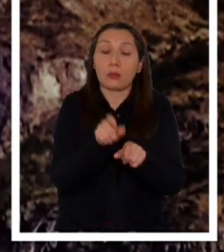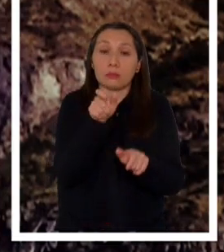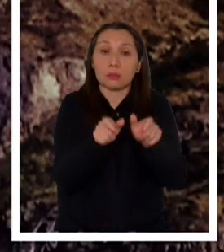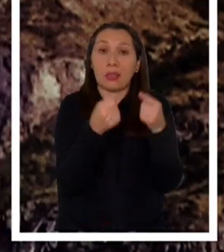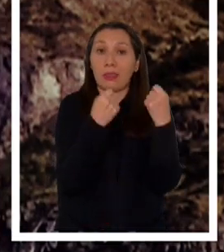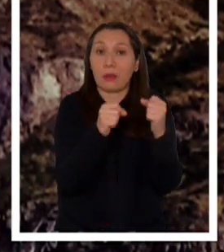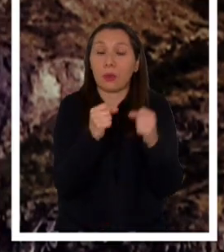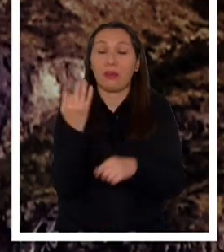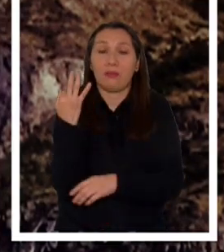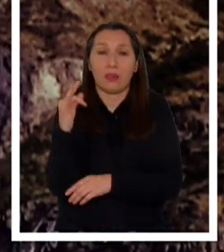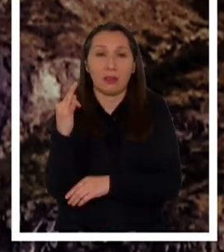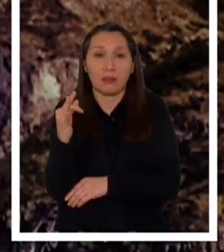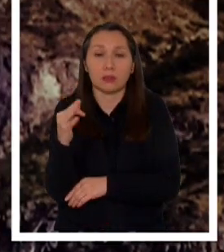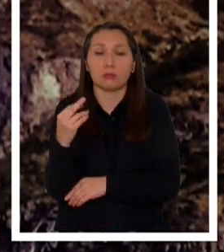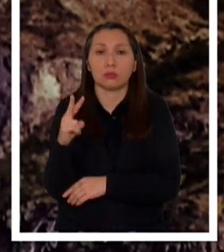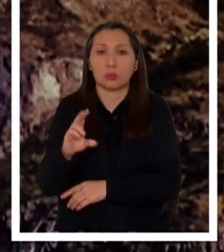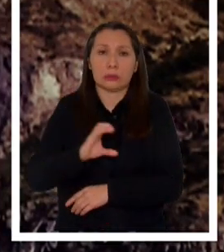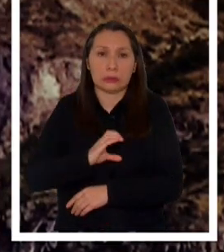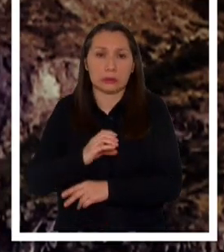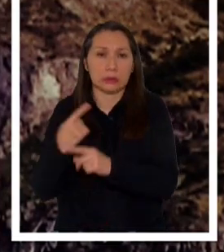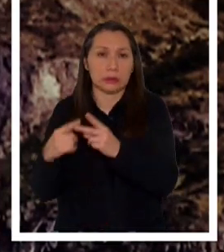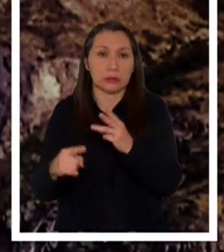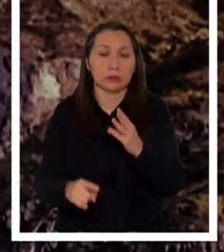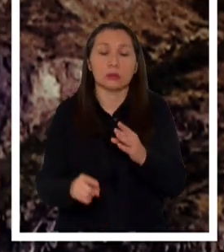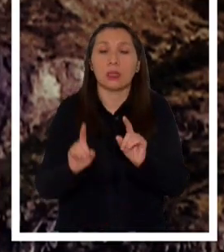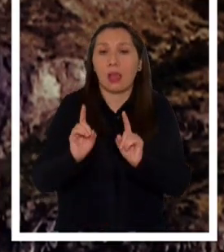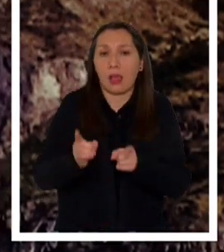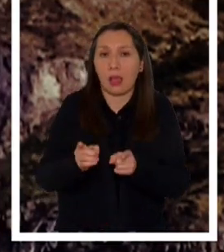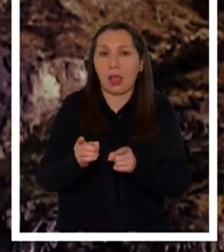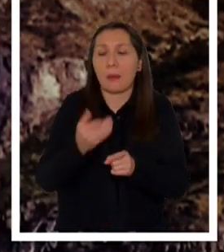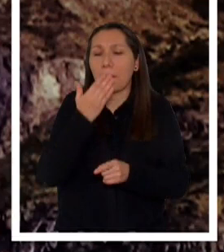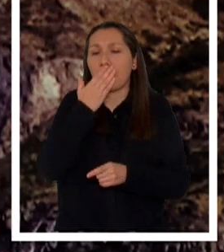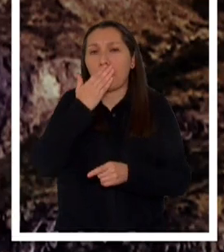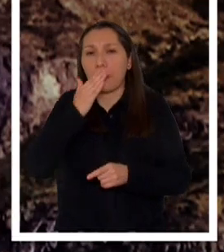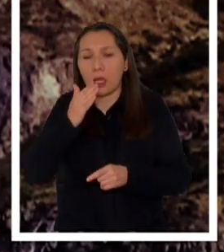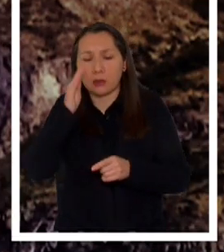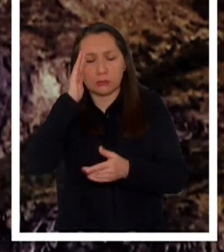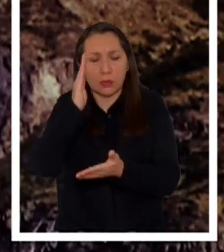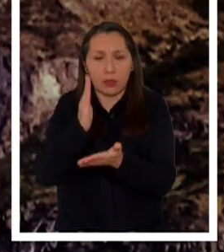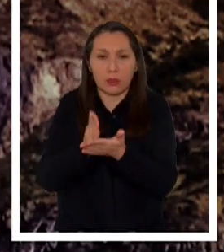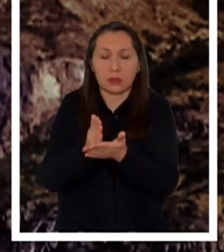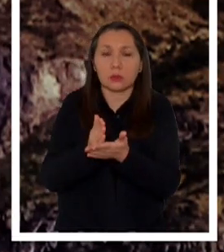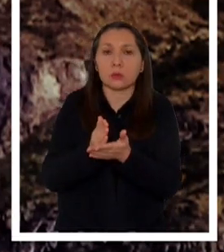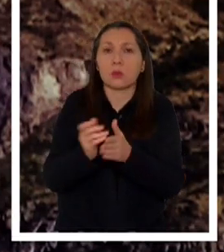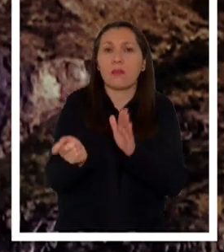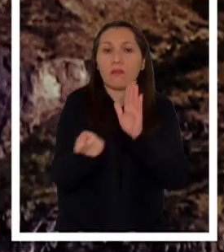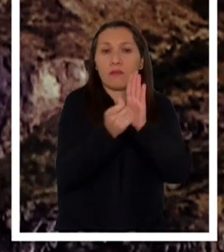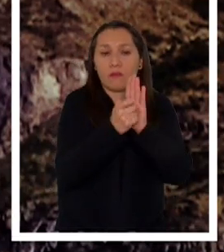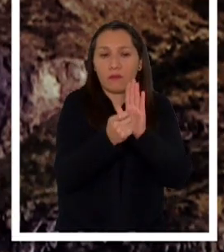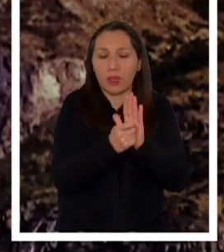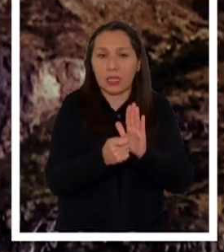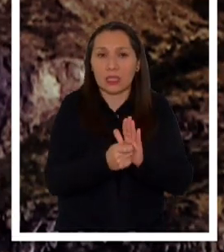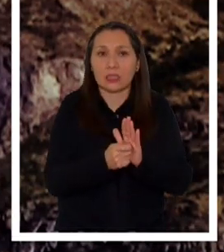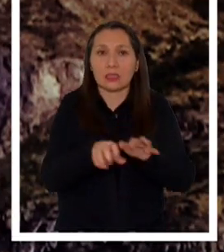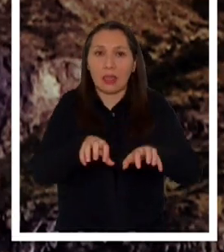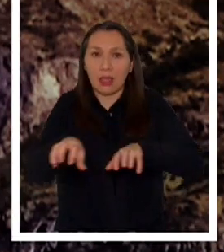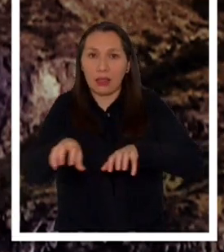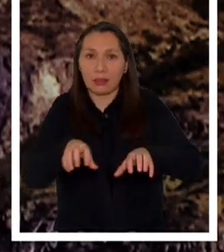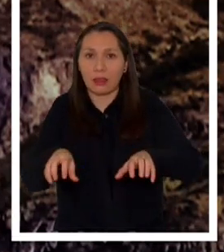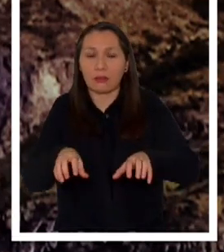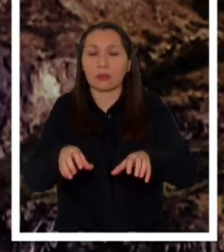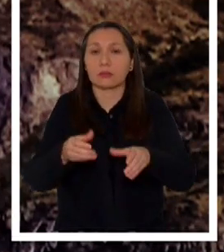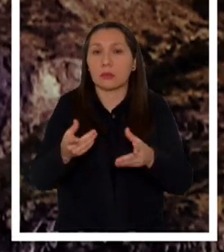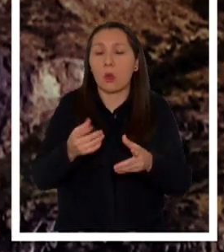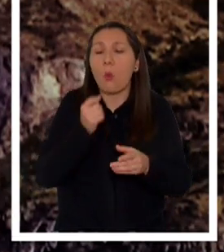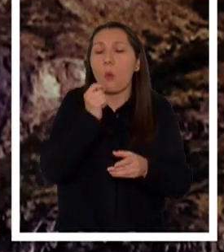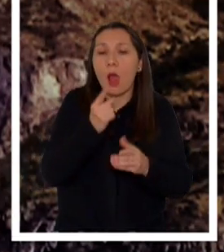deportistas las federación sus entrenadores tomarán las mejores decisiones respecto de los calendarios y de las actividades que